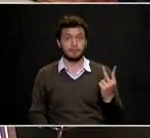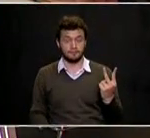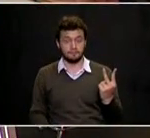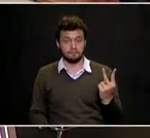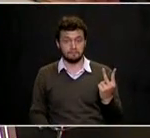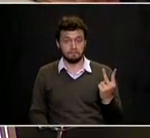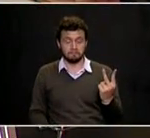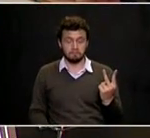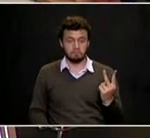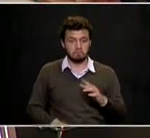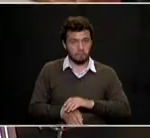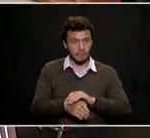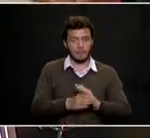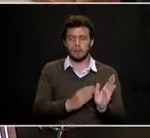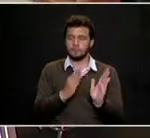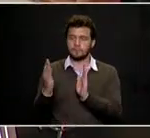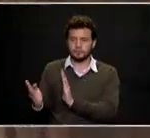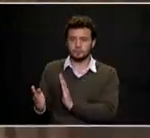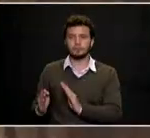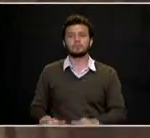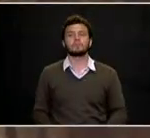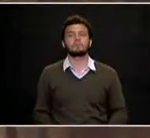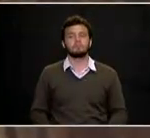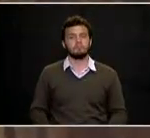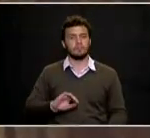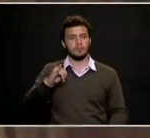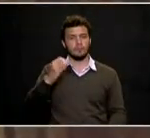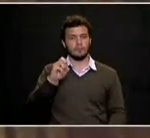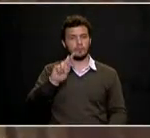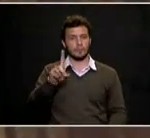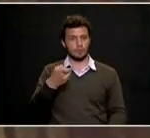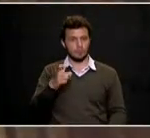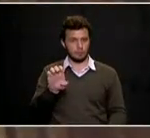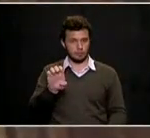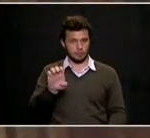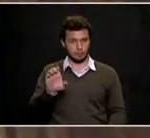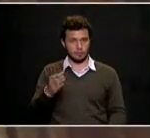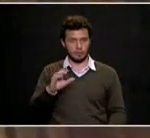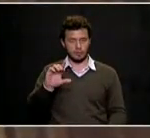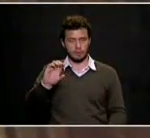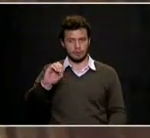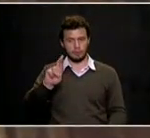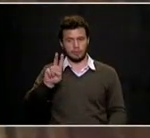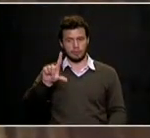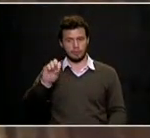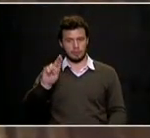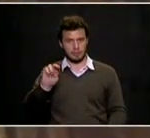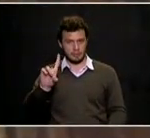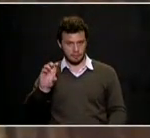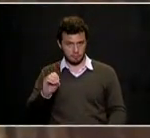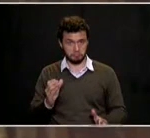ronda jorge orlando gutiérrez medellinenses miremos estas cifras que son preocupantes entre el año